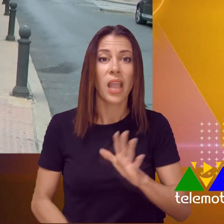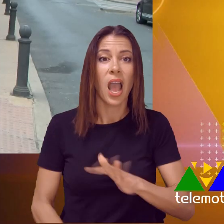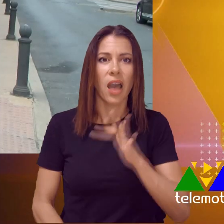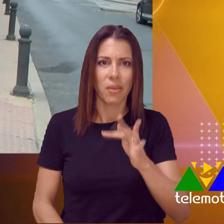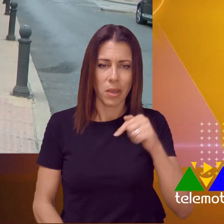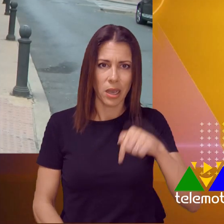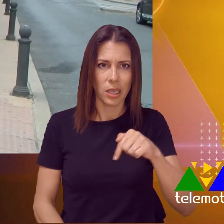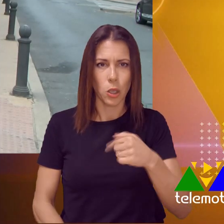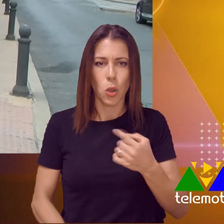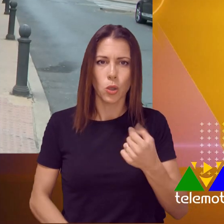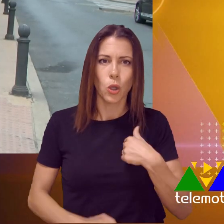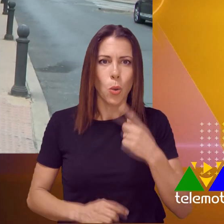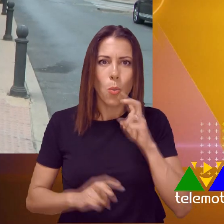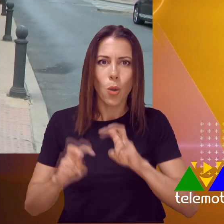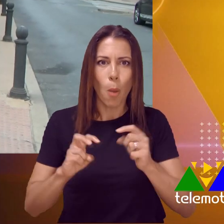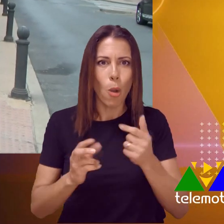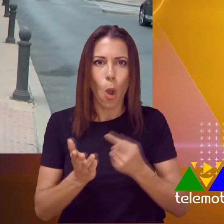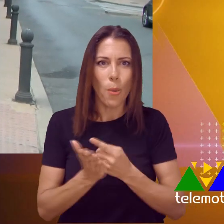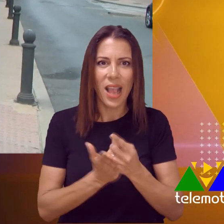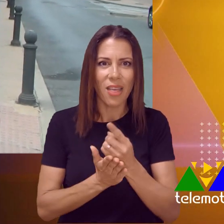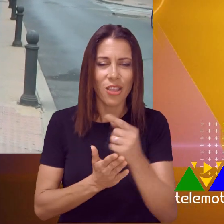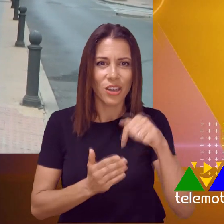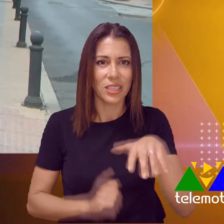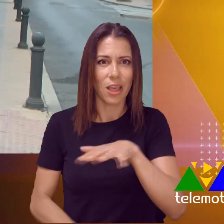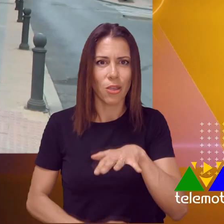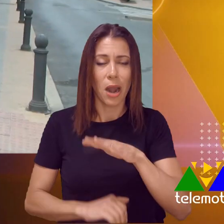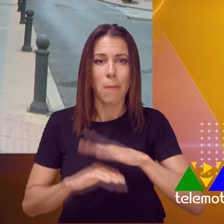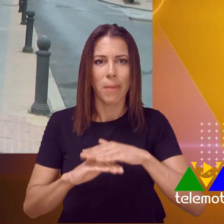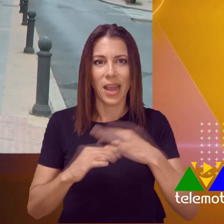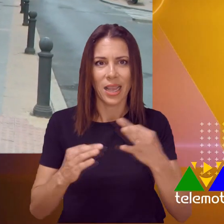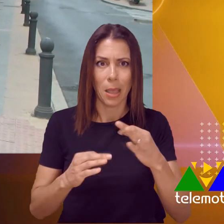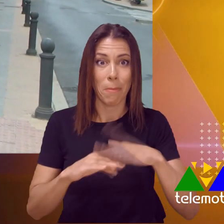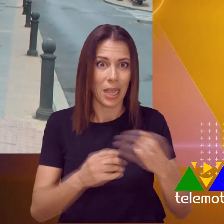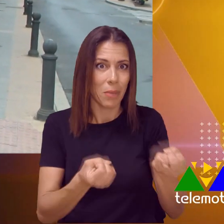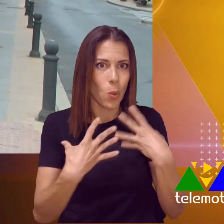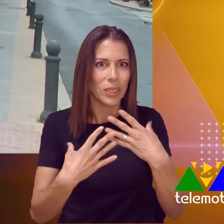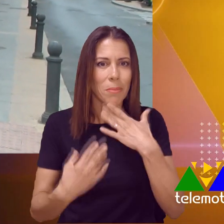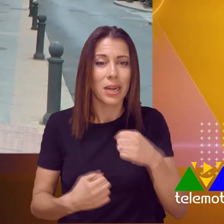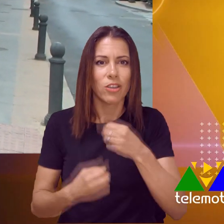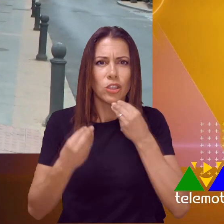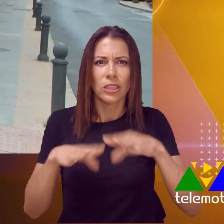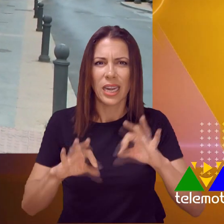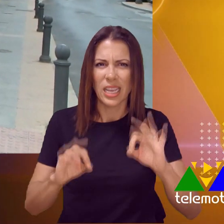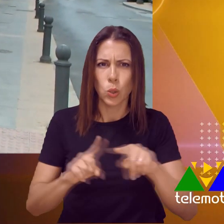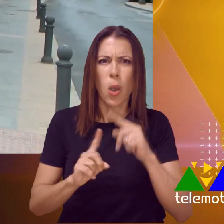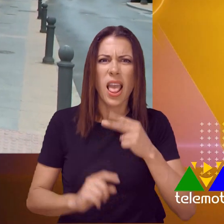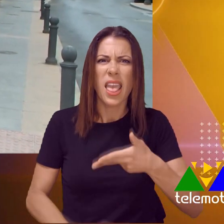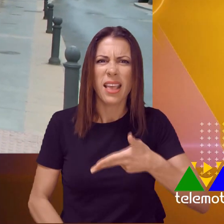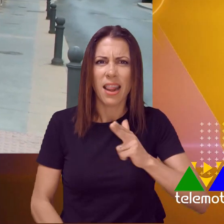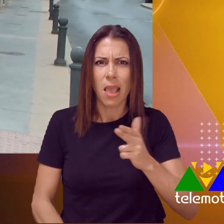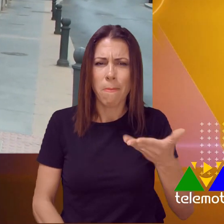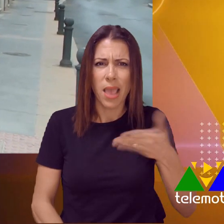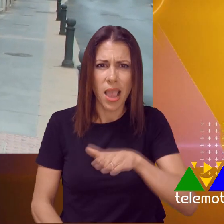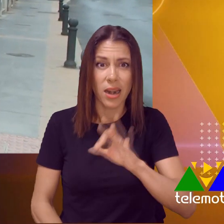nuevo ubicándonos un poco en esta zona para llevarnos a otra de esas fantásticas historias, que era el crimen de la calle Portuguesa. Es una